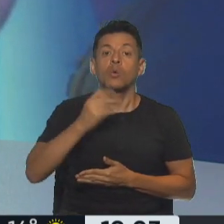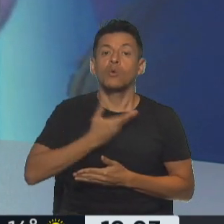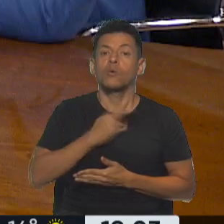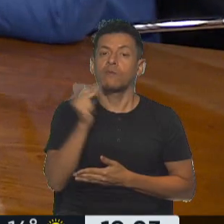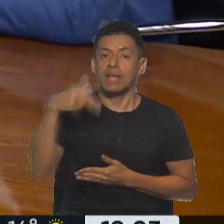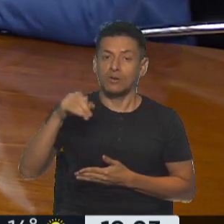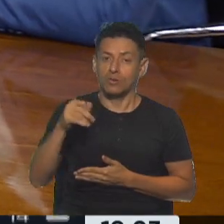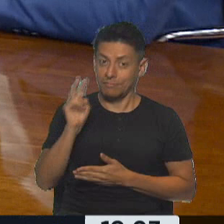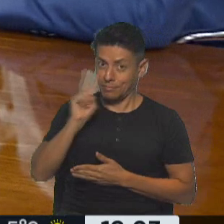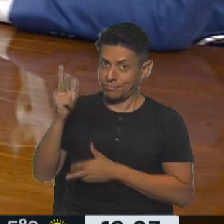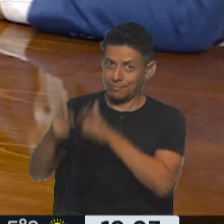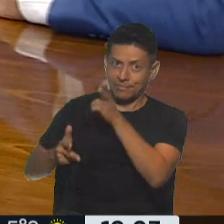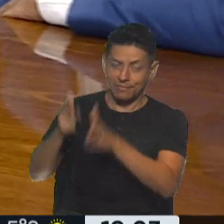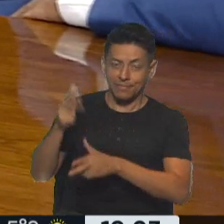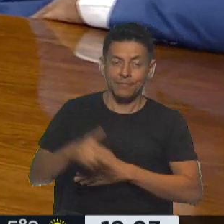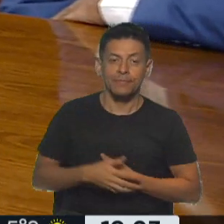señalaron.